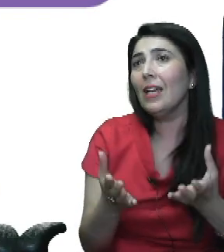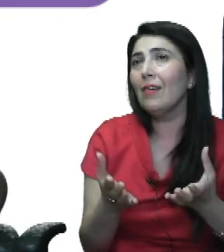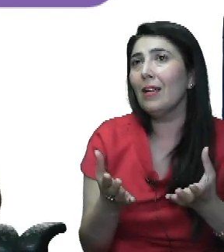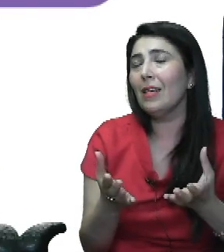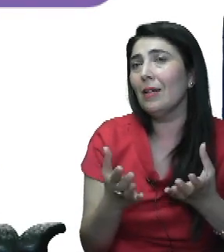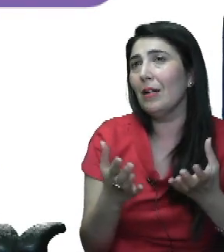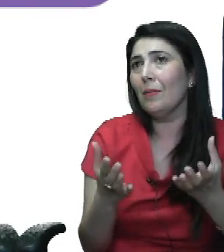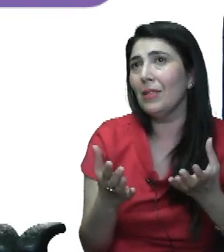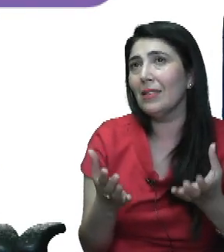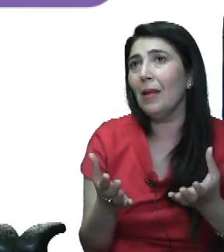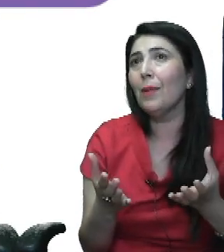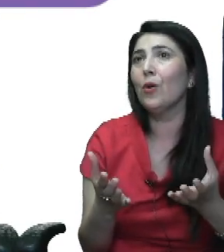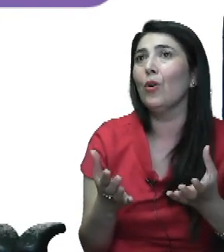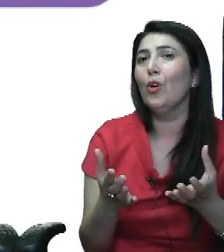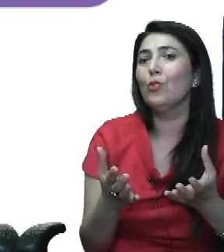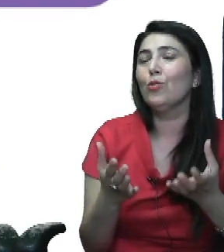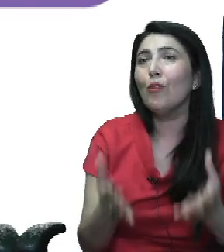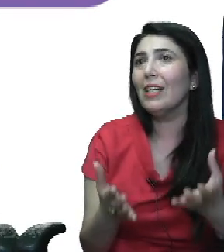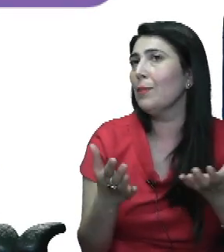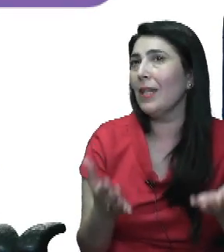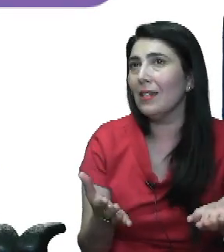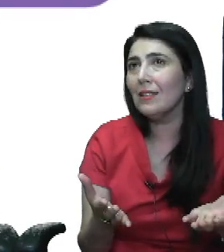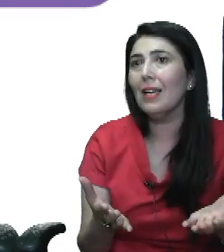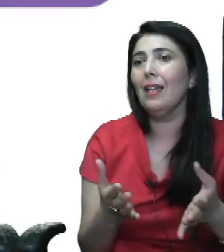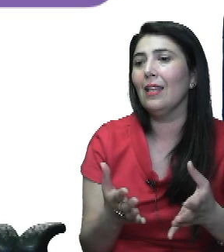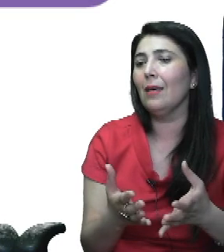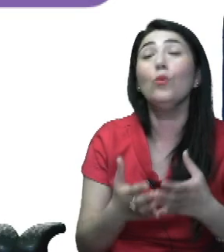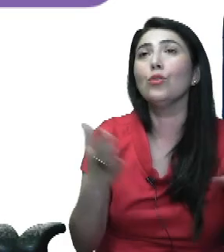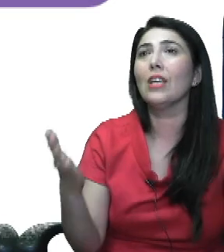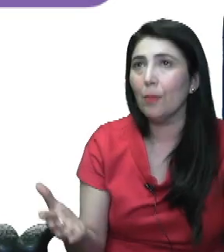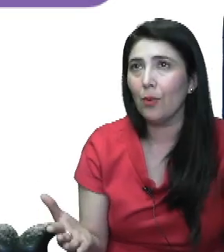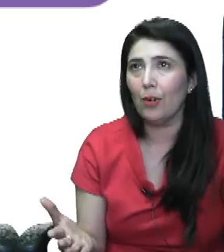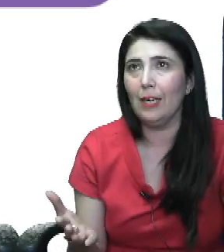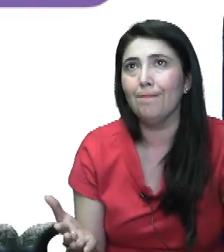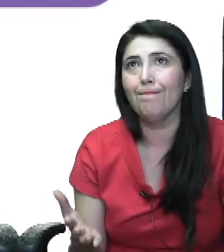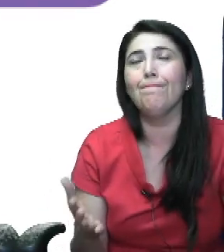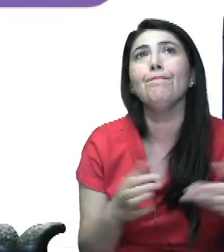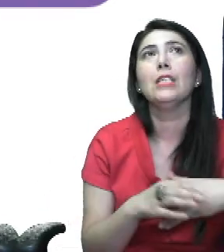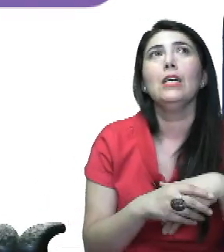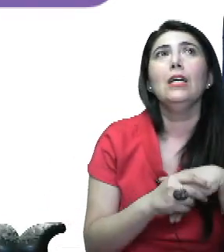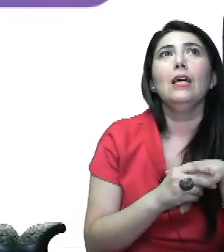en el nivel, en el MISAL, pero sobre la experiencia de muchos equipos locales.